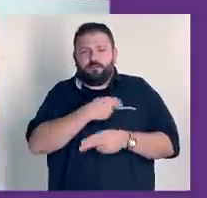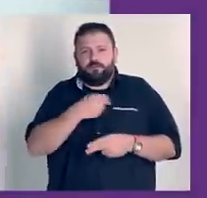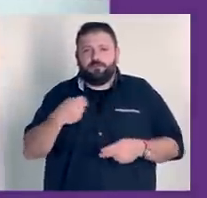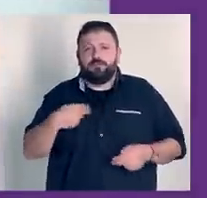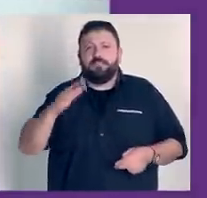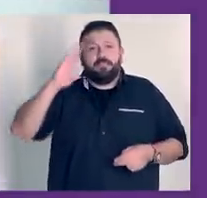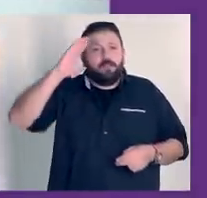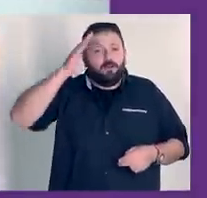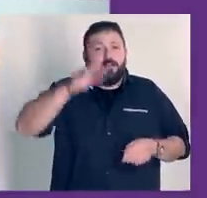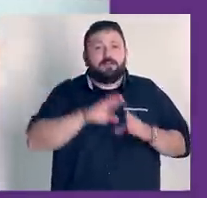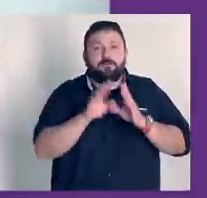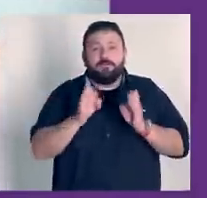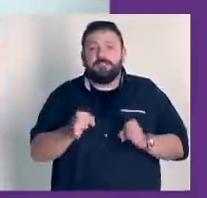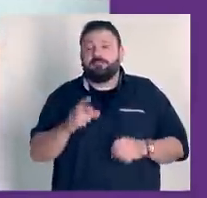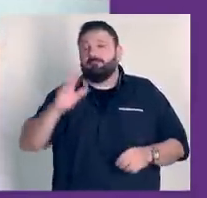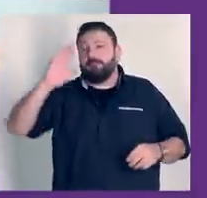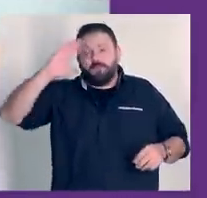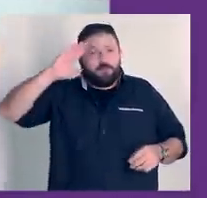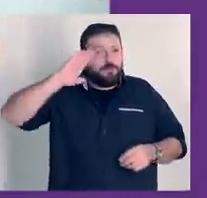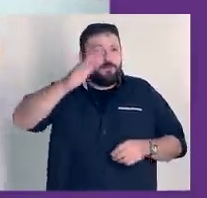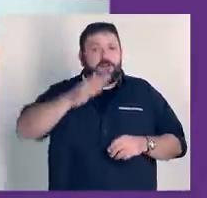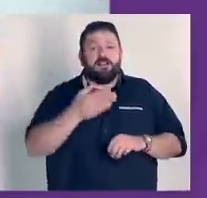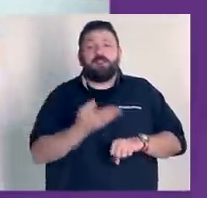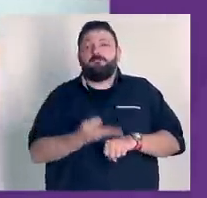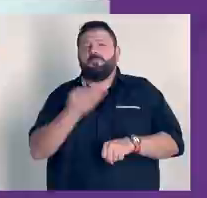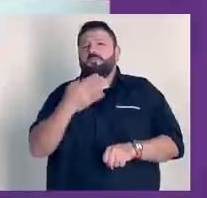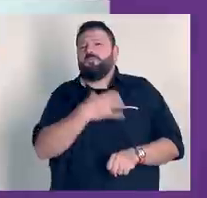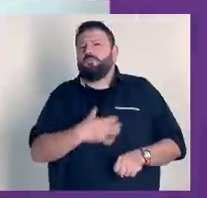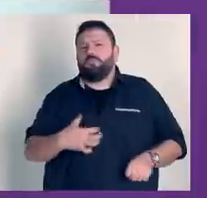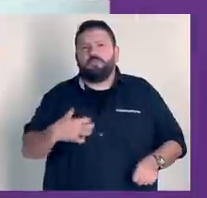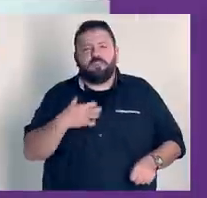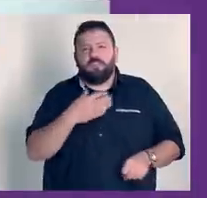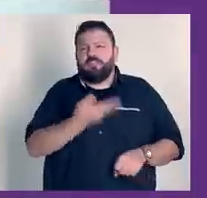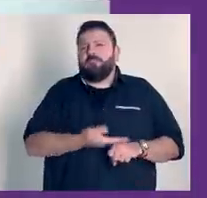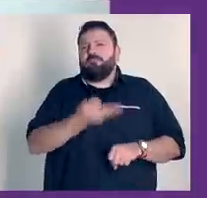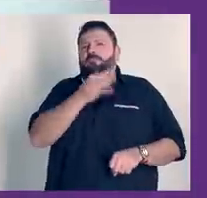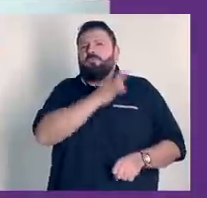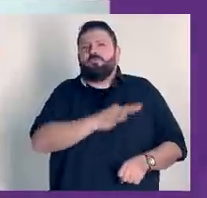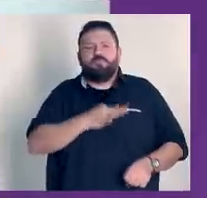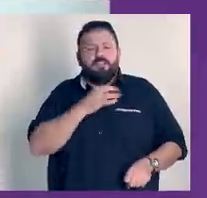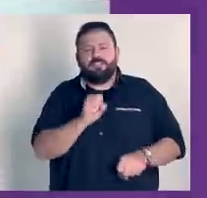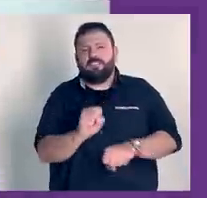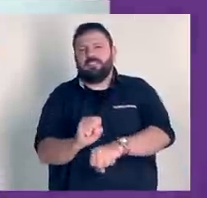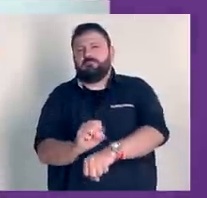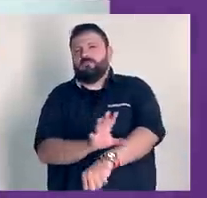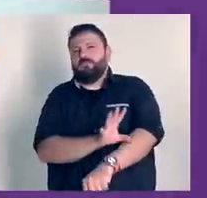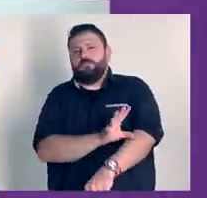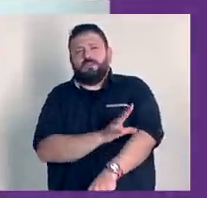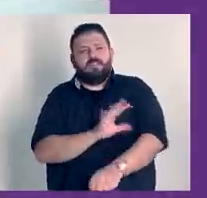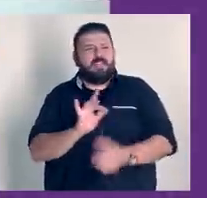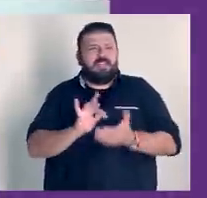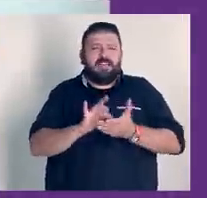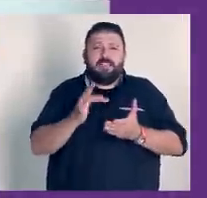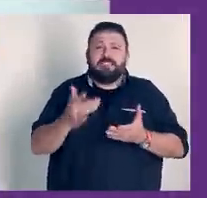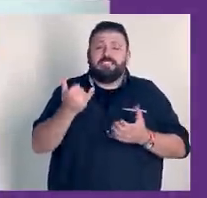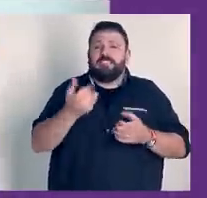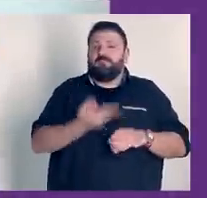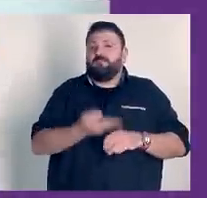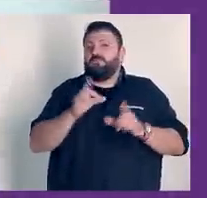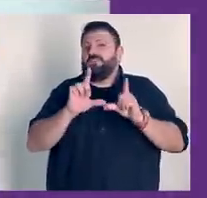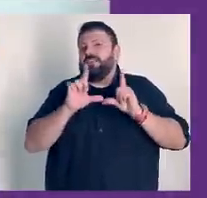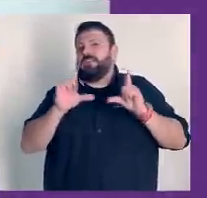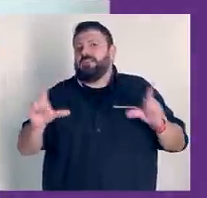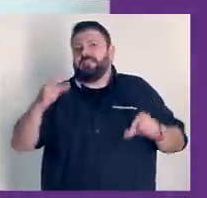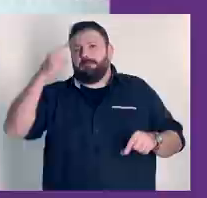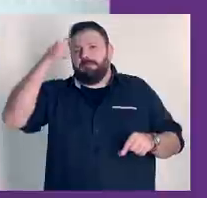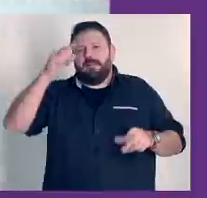muy contenta, muy feliz, agradecida, emocionada, bueno, lista para platicar. Hay muchas cosas